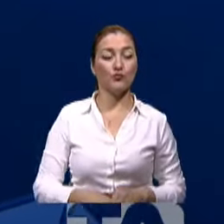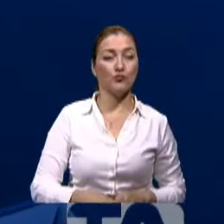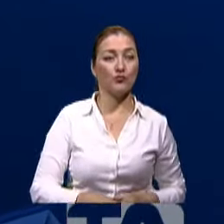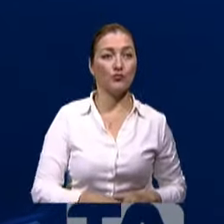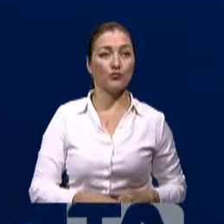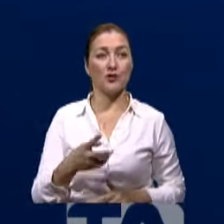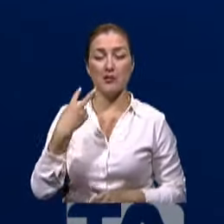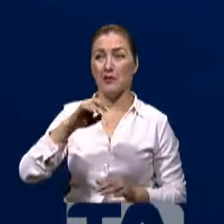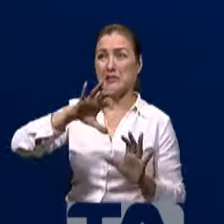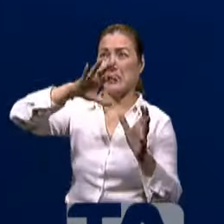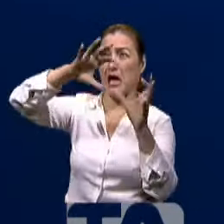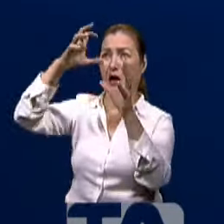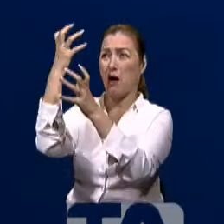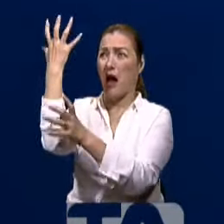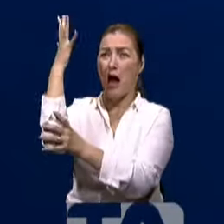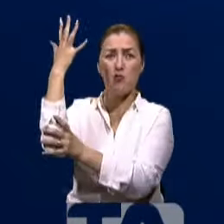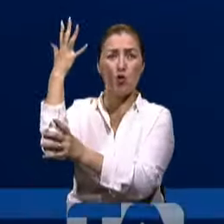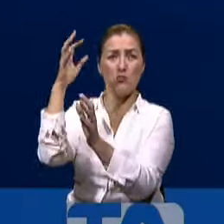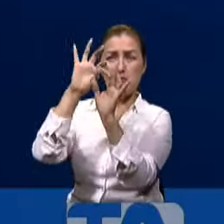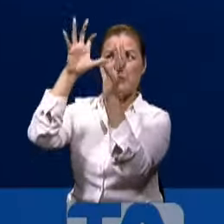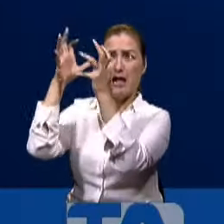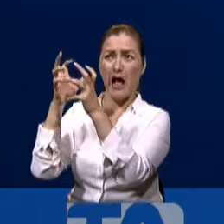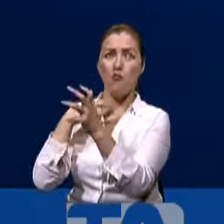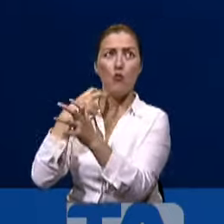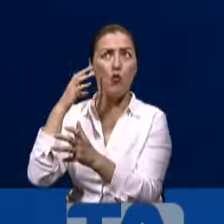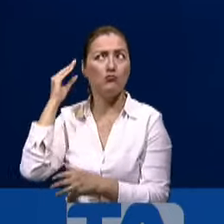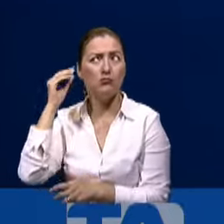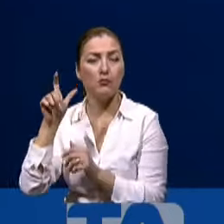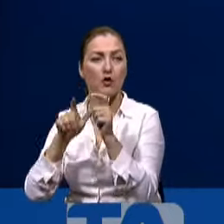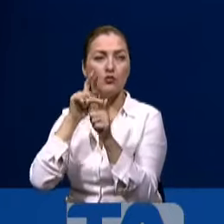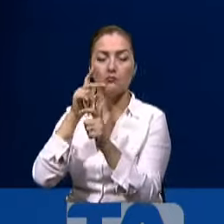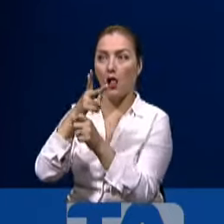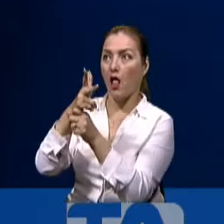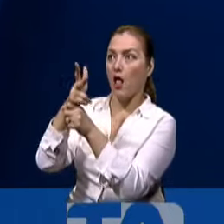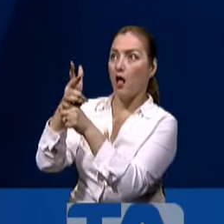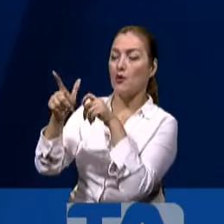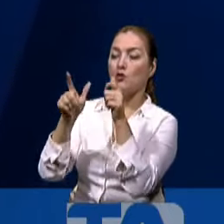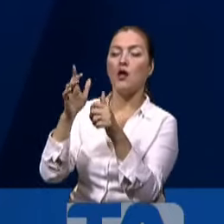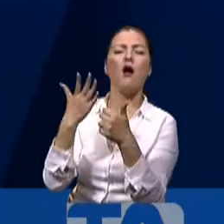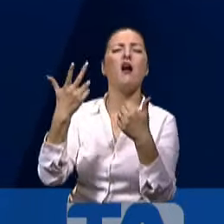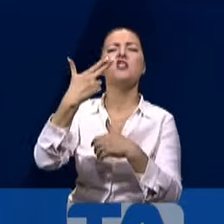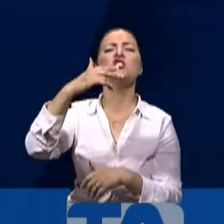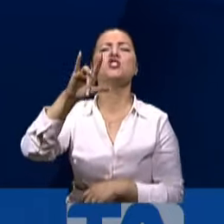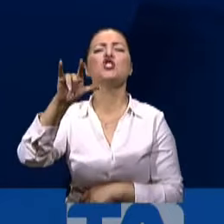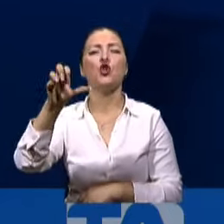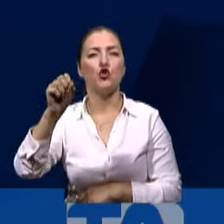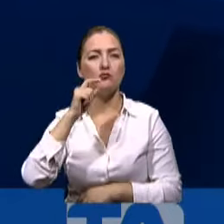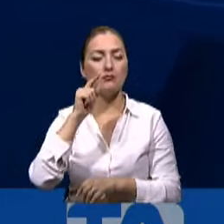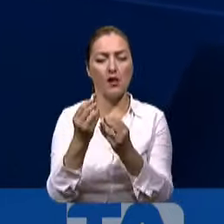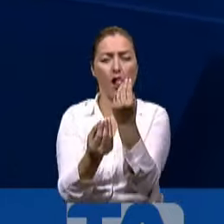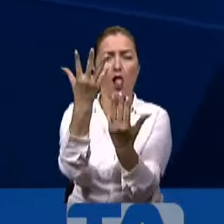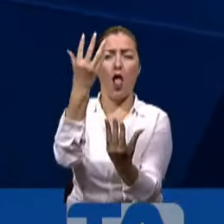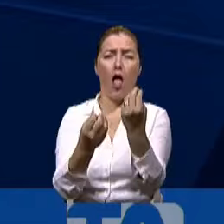más alto, Marcelo, el árbol, mira. Estas fueron las imágenes registradas por moradores del Valle de los Chillos cuando un incendio